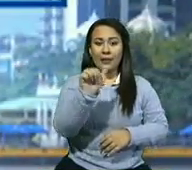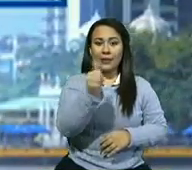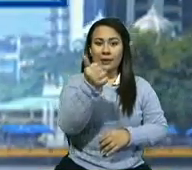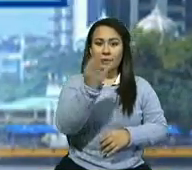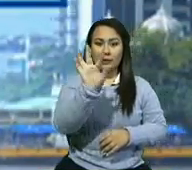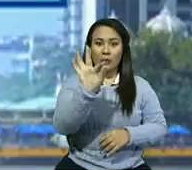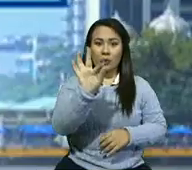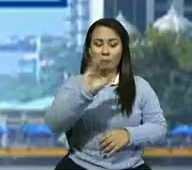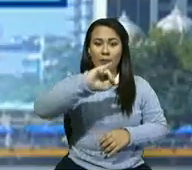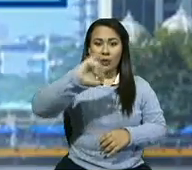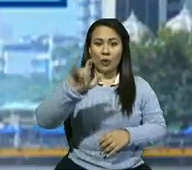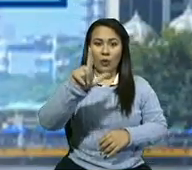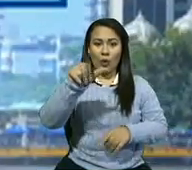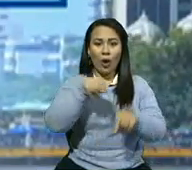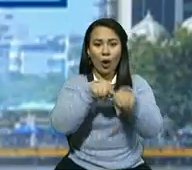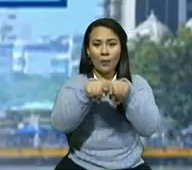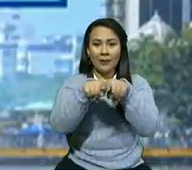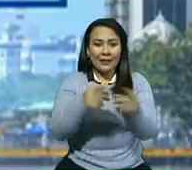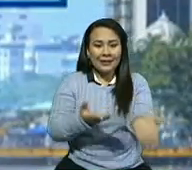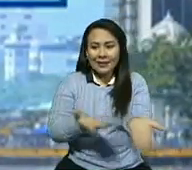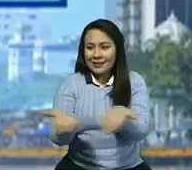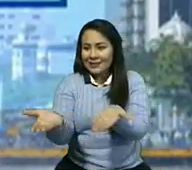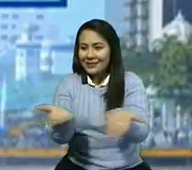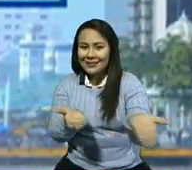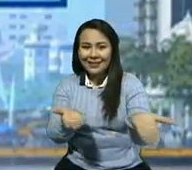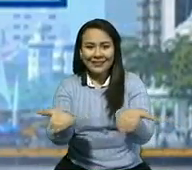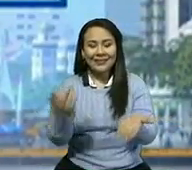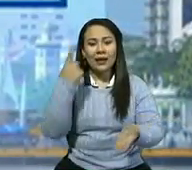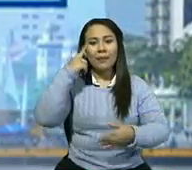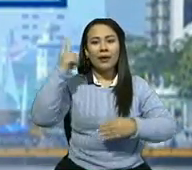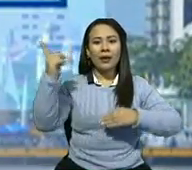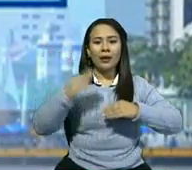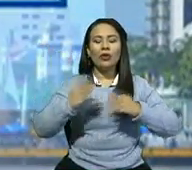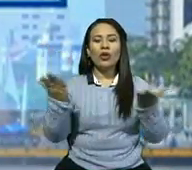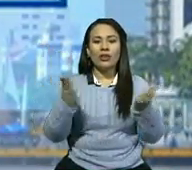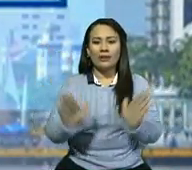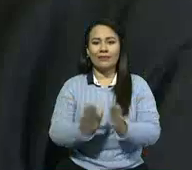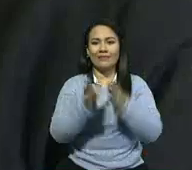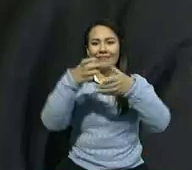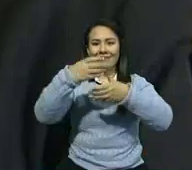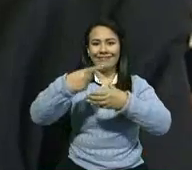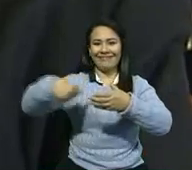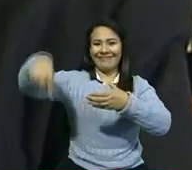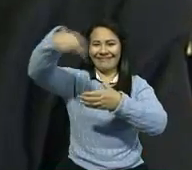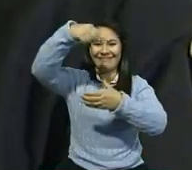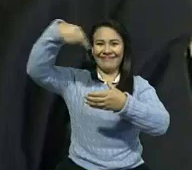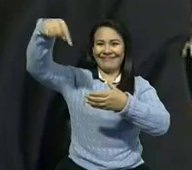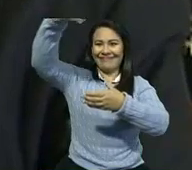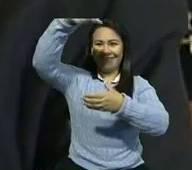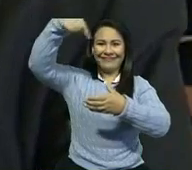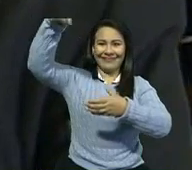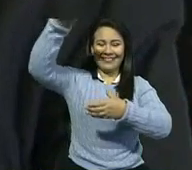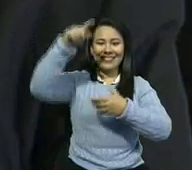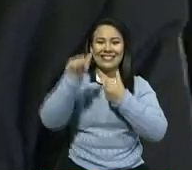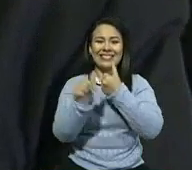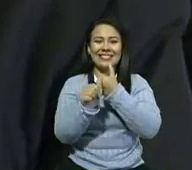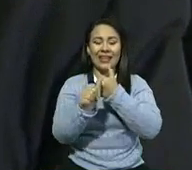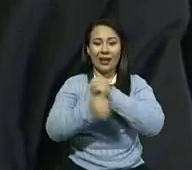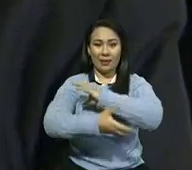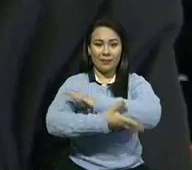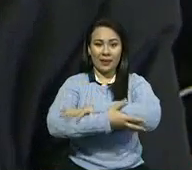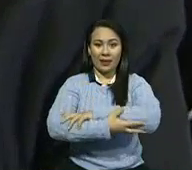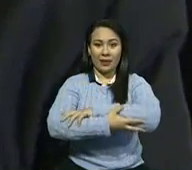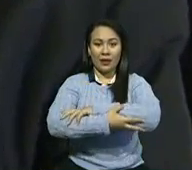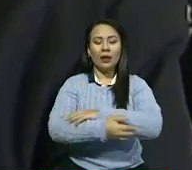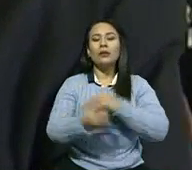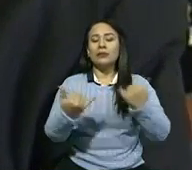julio, Maratón de Meseros en el Puerto Santa Ana. Es una competencia en la que obviamente hay premios, van a haber ganadores y perdedores,